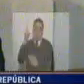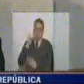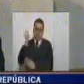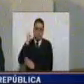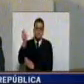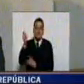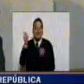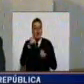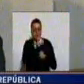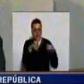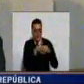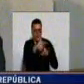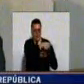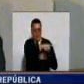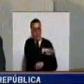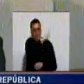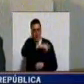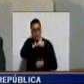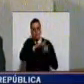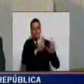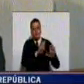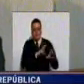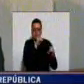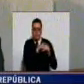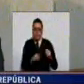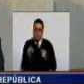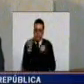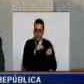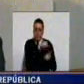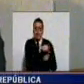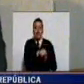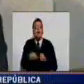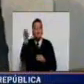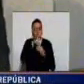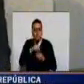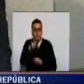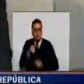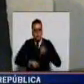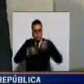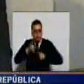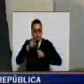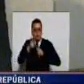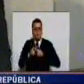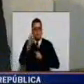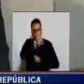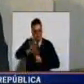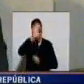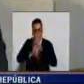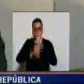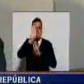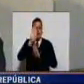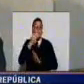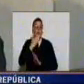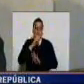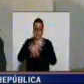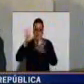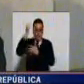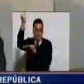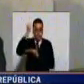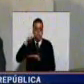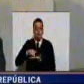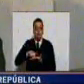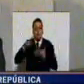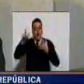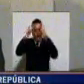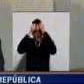Fomento. Y dicen las normas de la financiera de desarrollo nacional que una vez entre la plata del